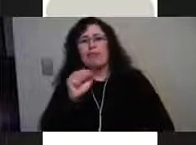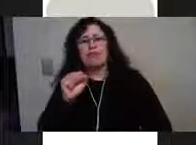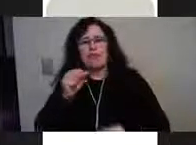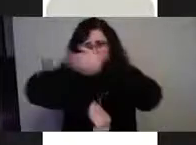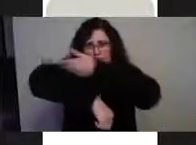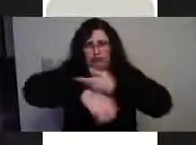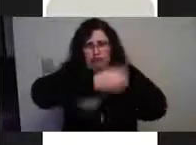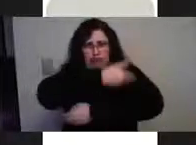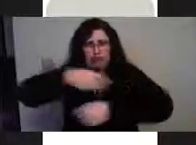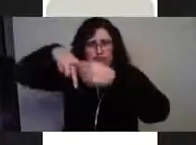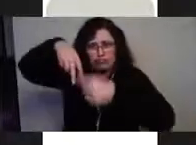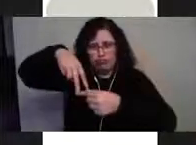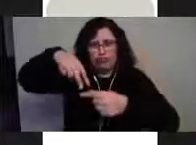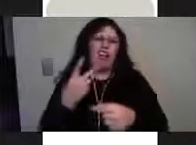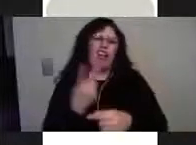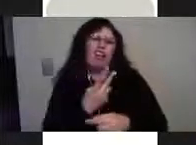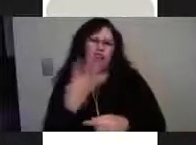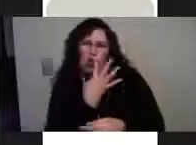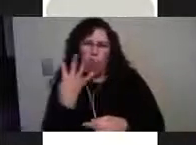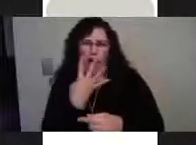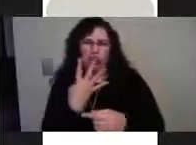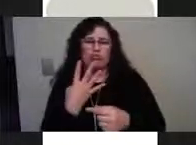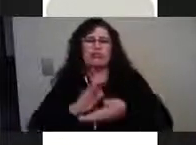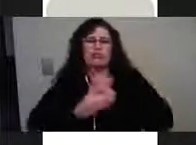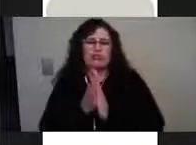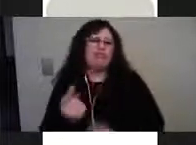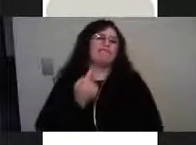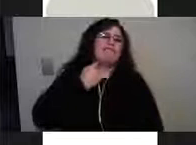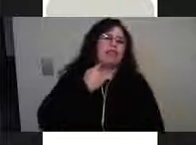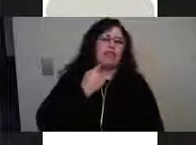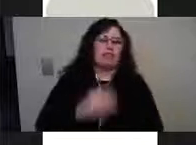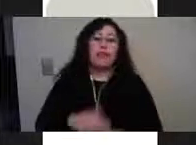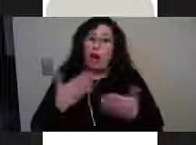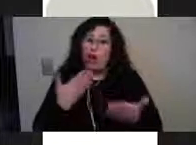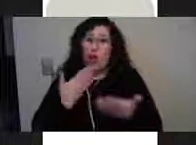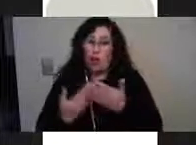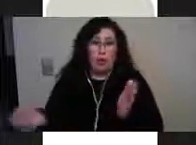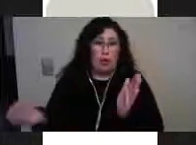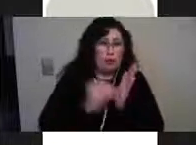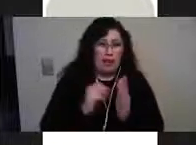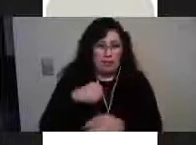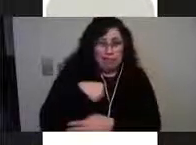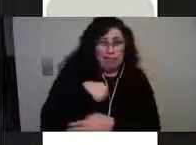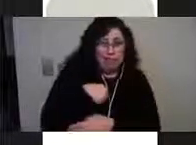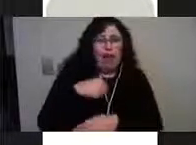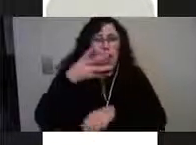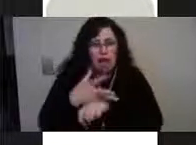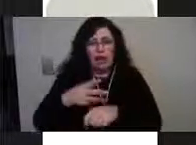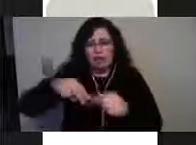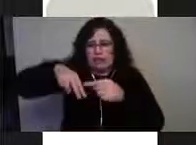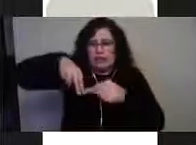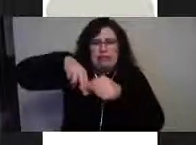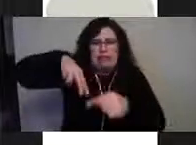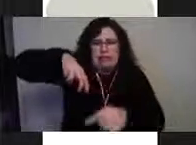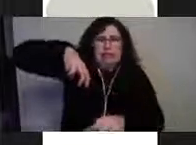forma, ¿ya? Por supuesto, en la medida en que más espasticidad tenga el niño, en la medida en que más regiones corporales